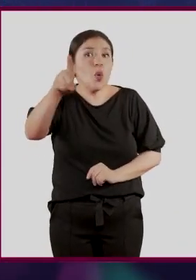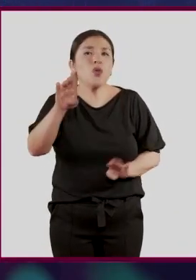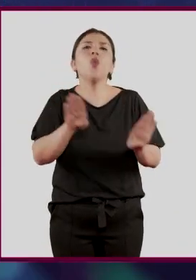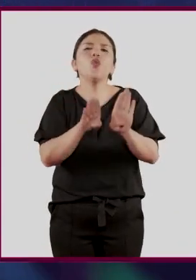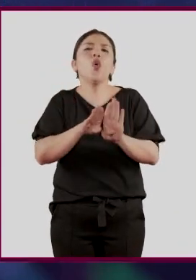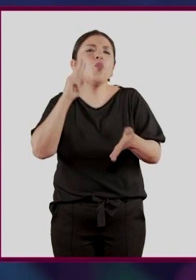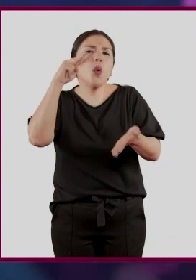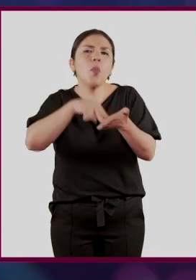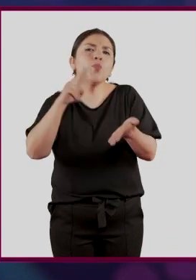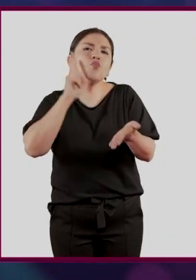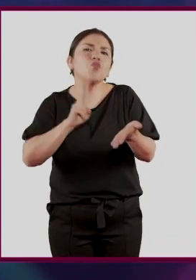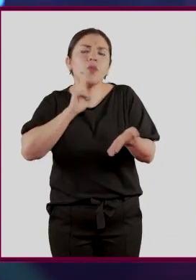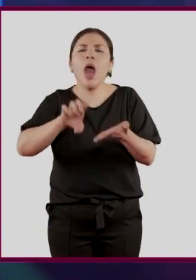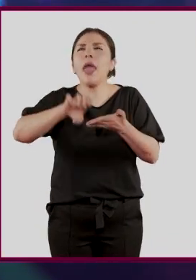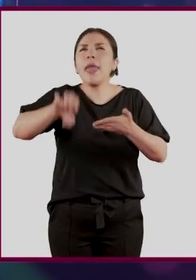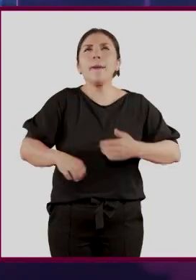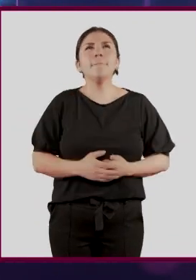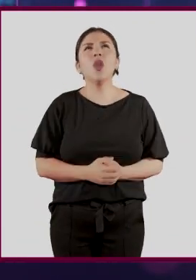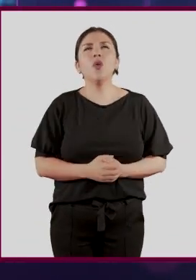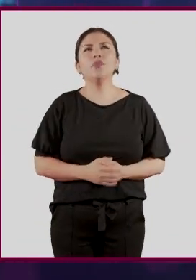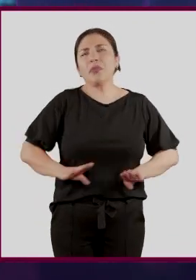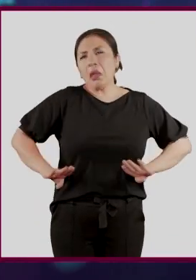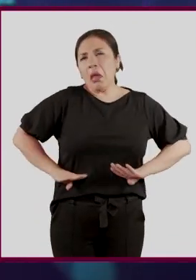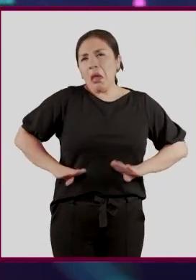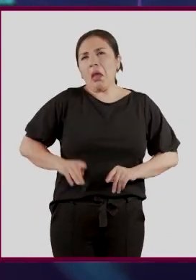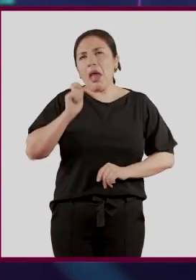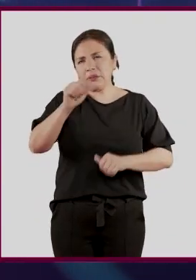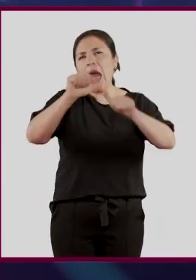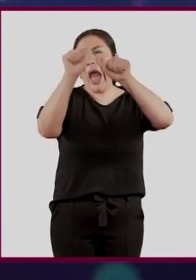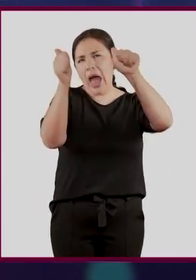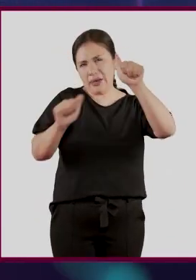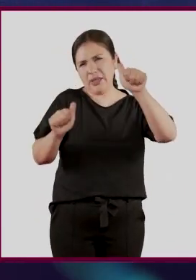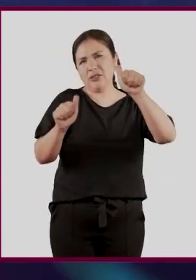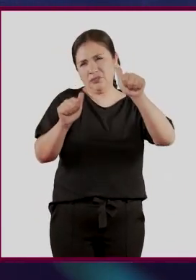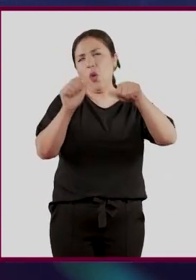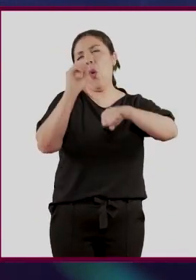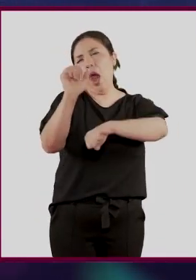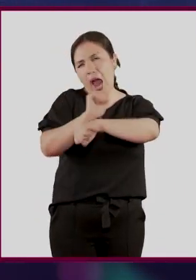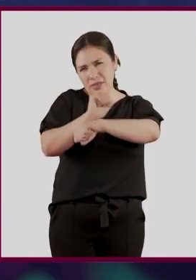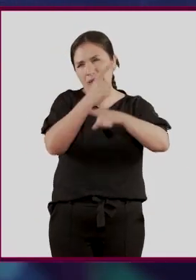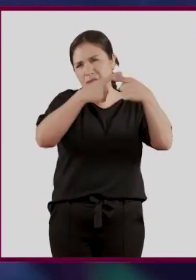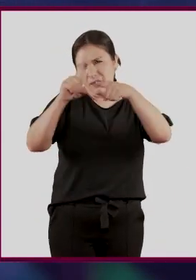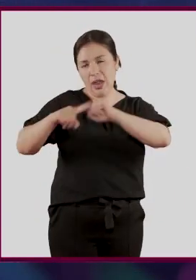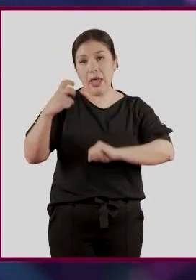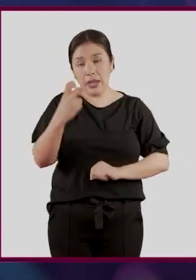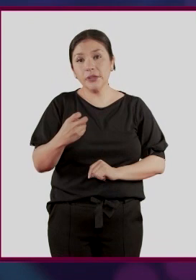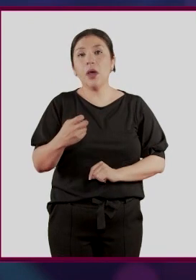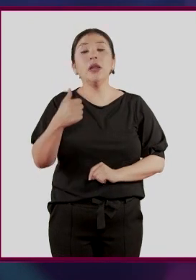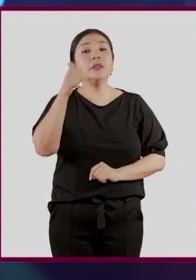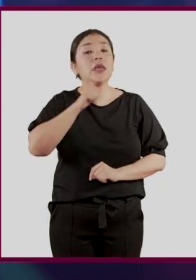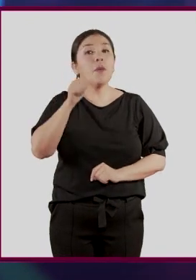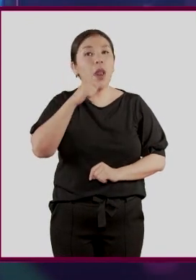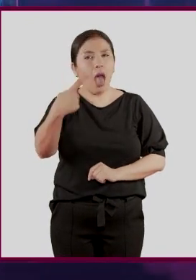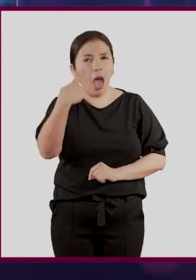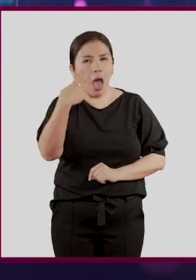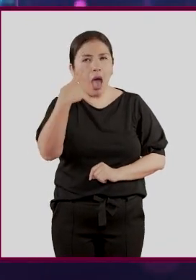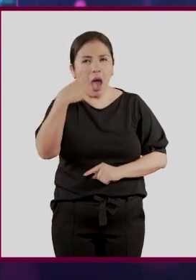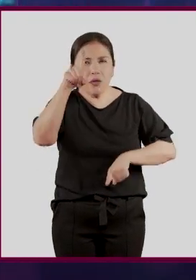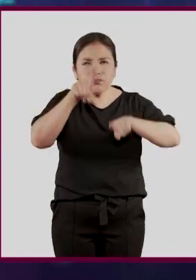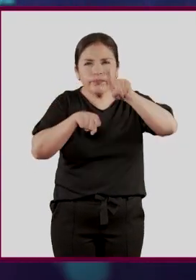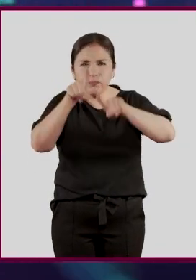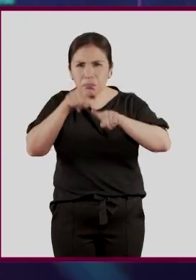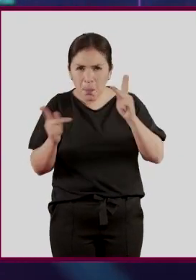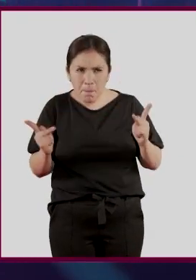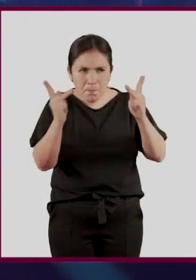ejemplo, cuando estamos hablando particularmente del caso artístico, se miden los niveles